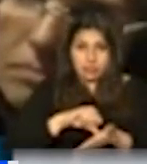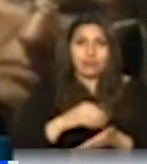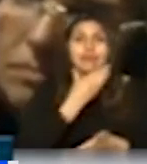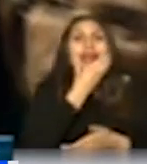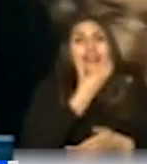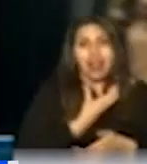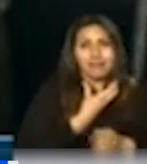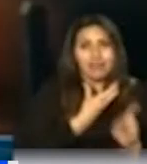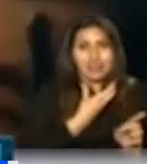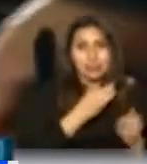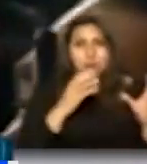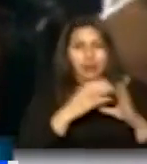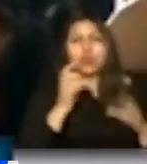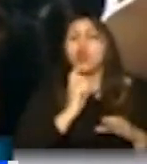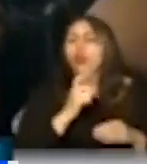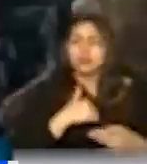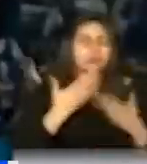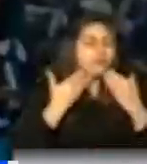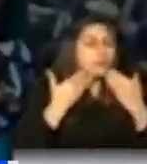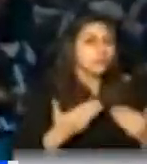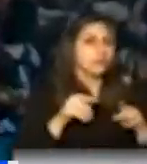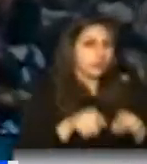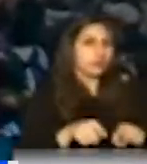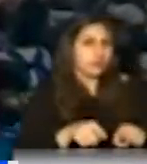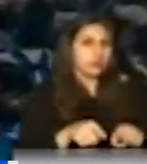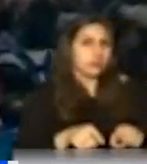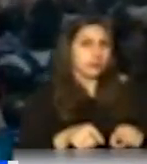Ernesto Talvi y al Partido Colorado.